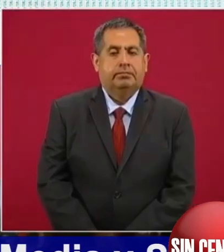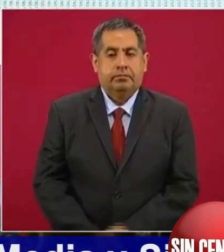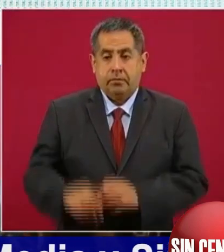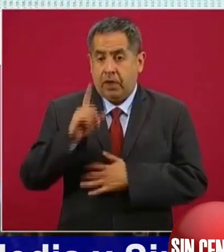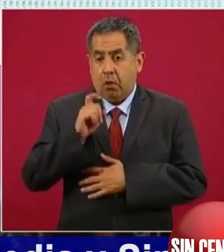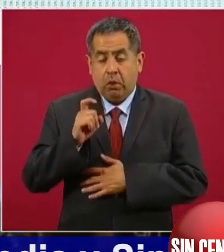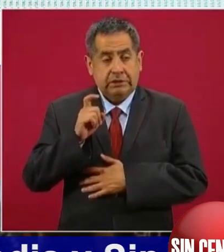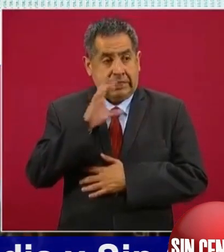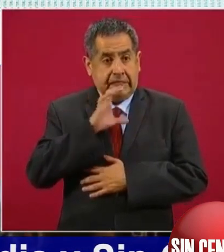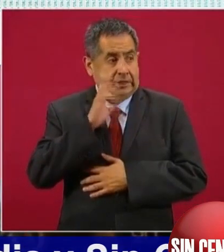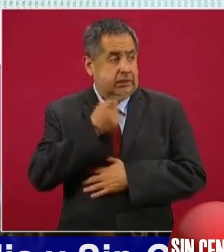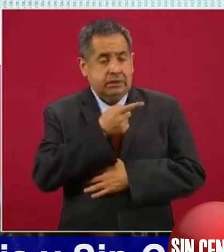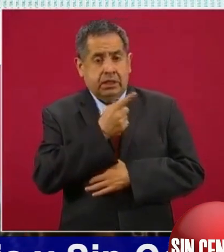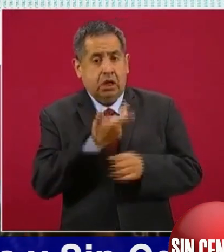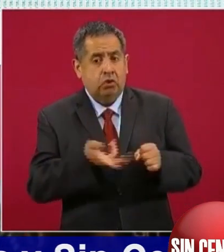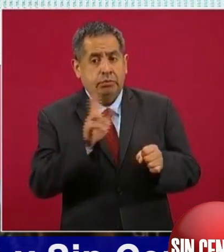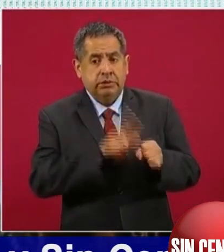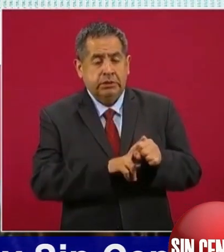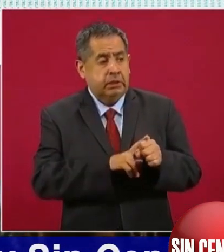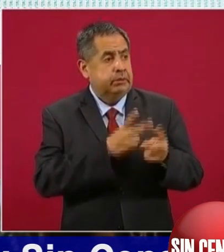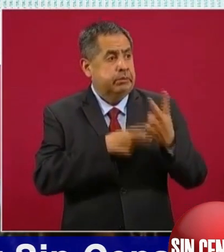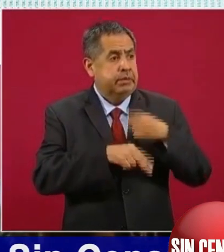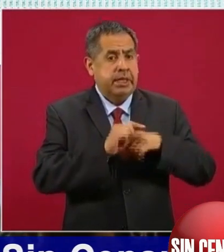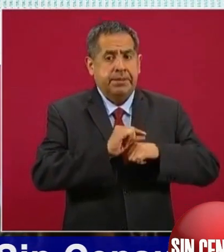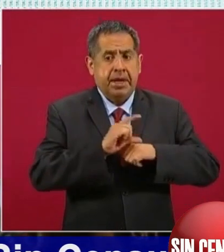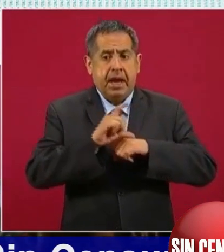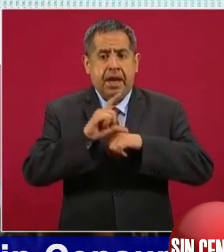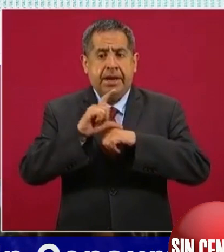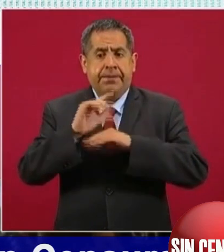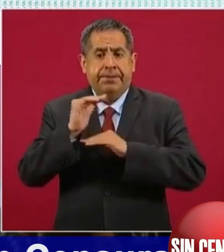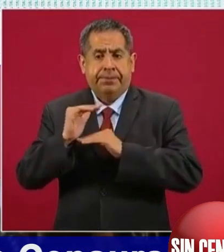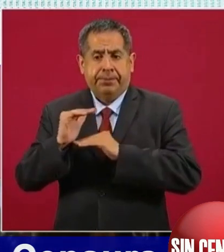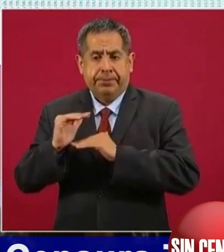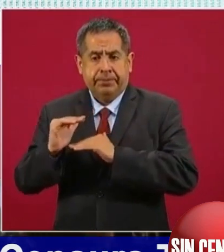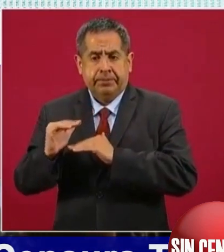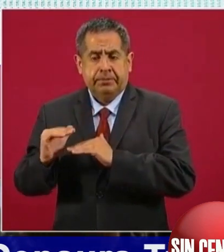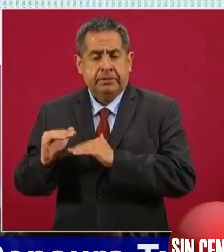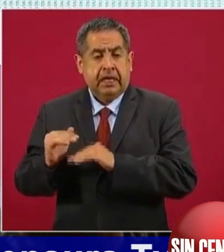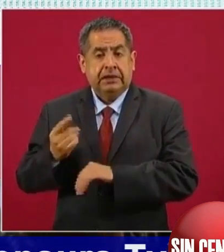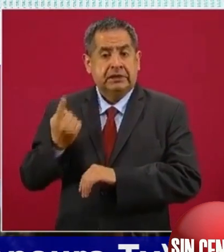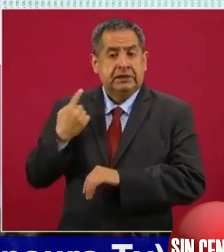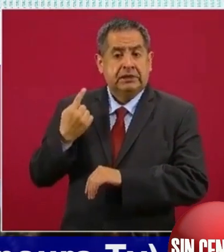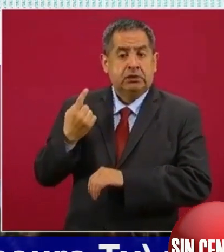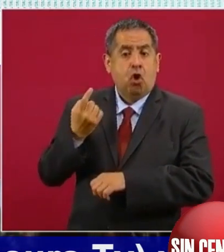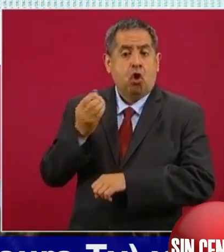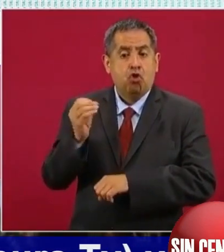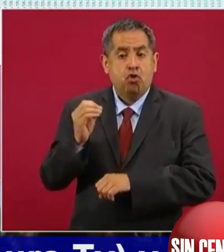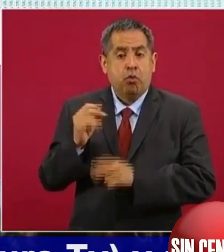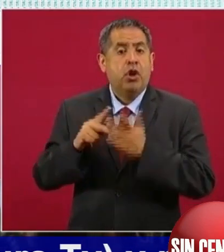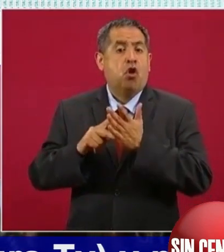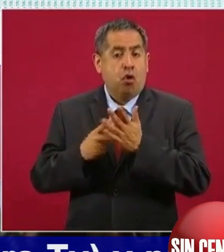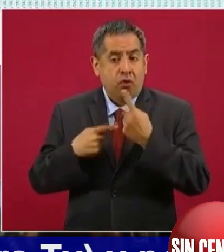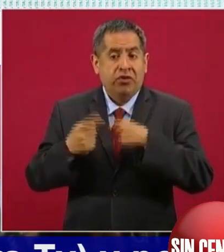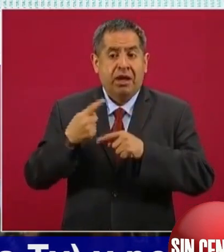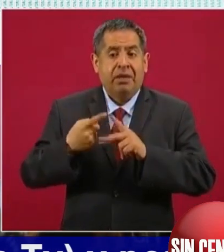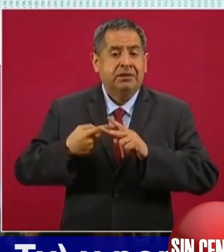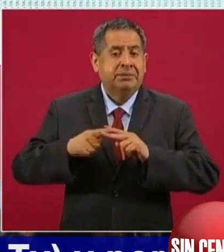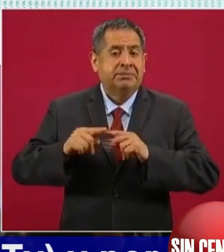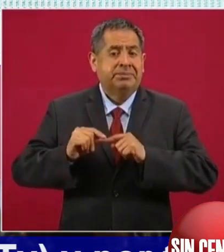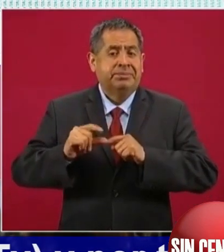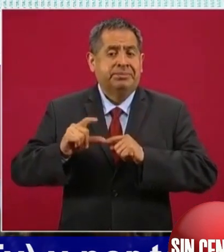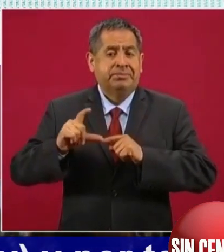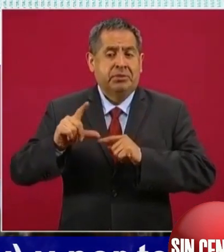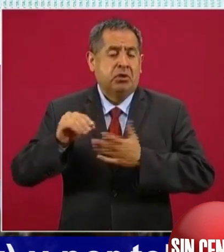patrón. Empezó a subir, después tuvo una reducción y desde las primeras semanas de octubre empezó a tener un incremento, todavía tiene